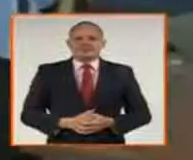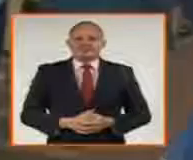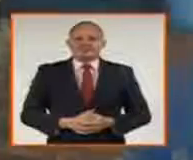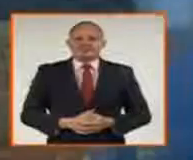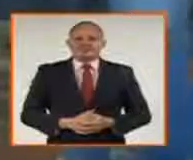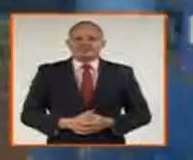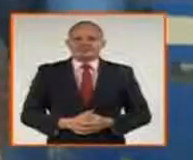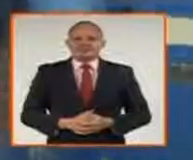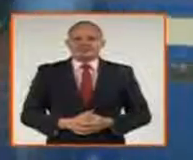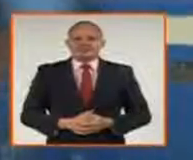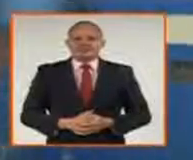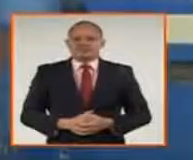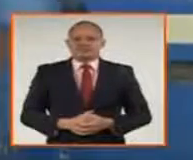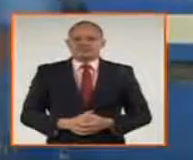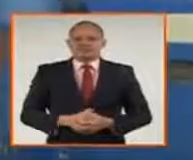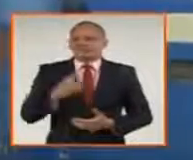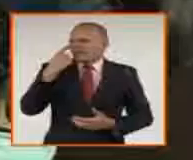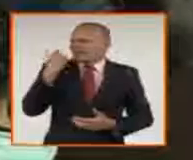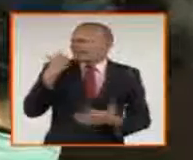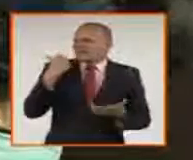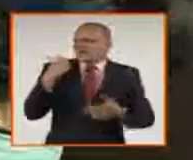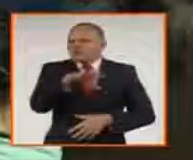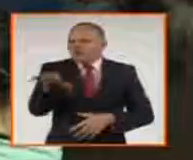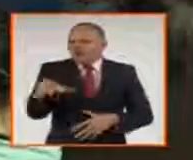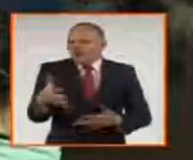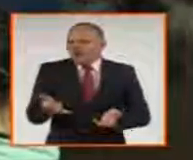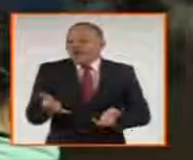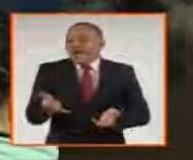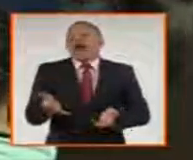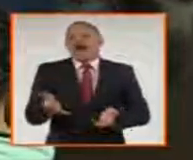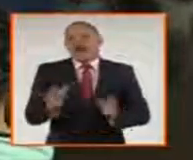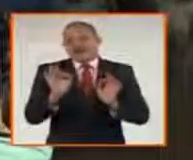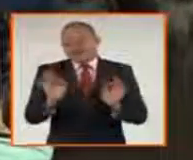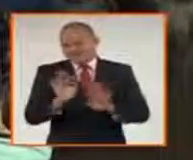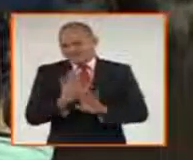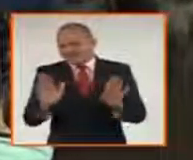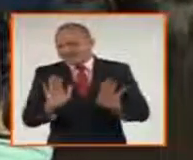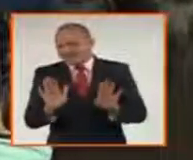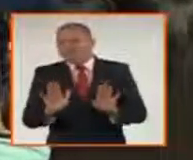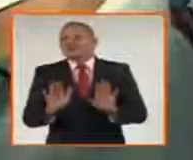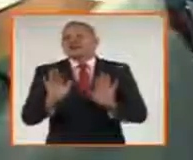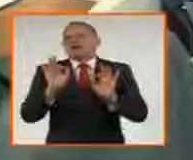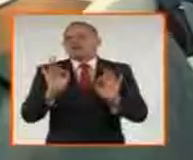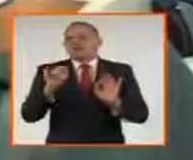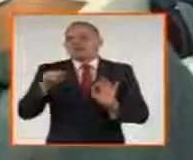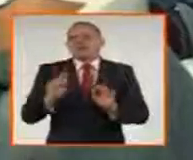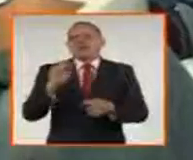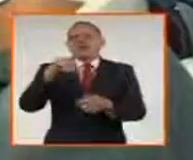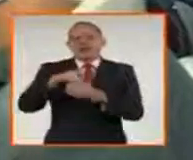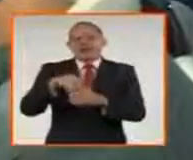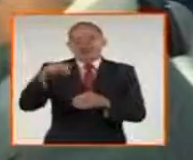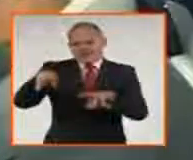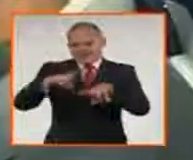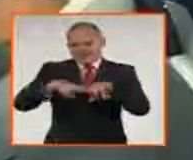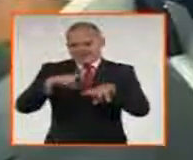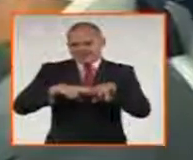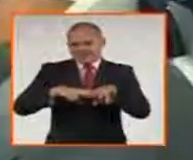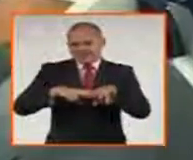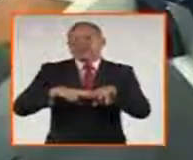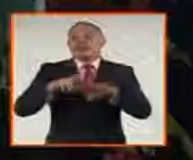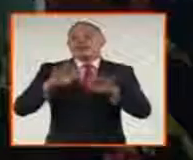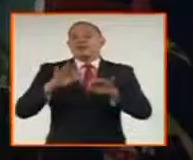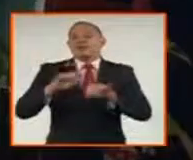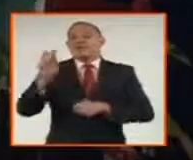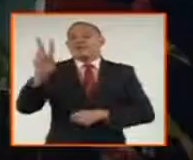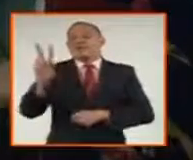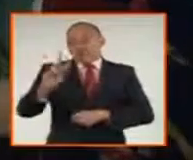Este punto de reunión de la circunscripción número 28 del Consejo Popular Vedado es uno de los 78.000